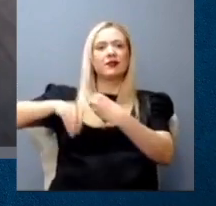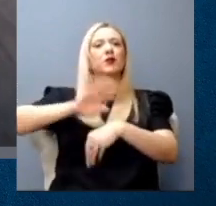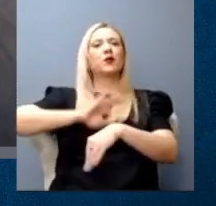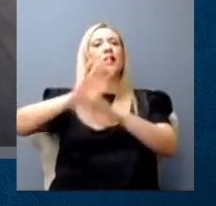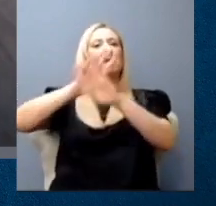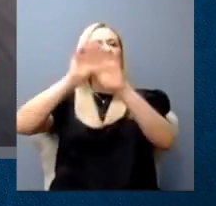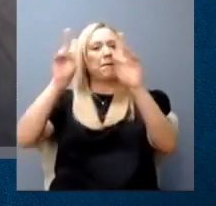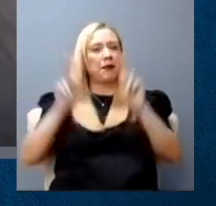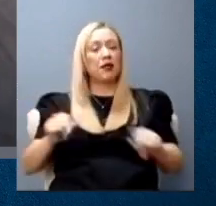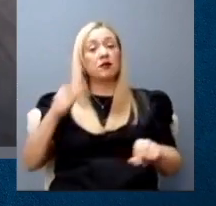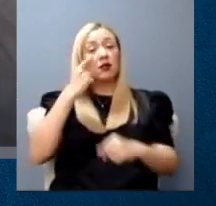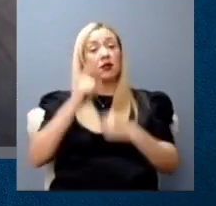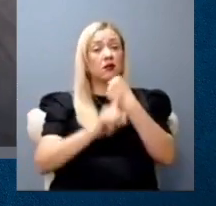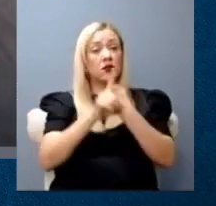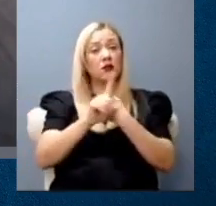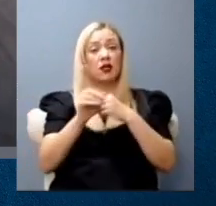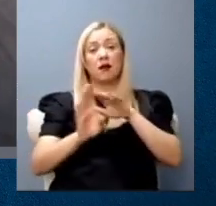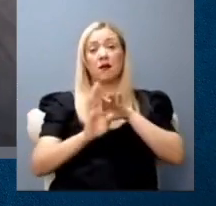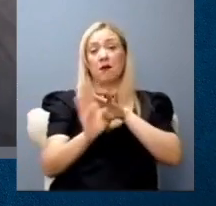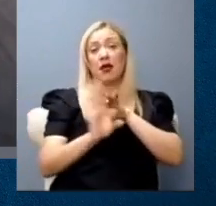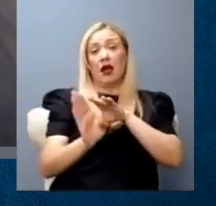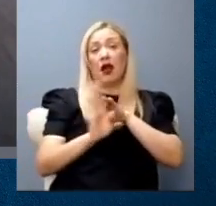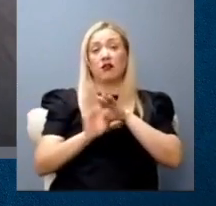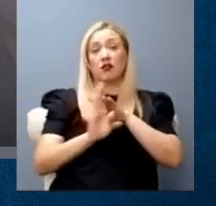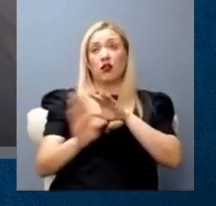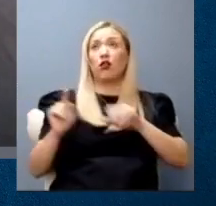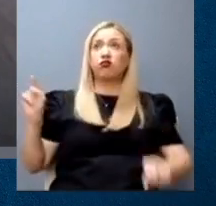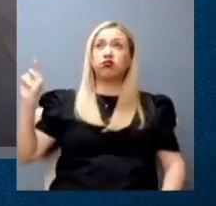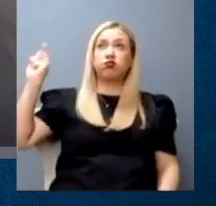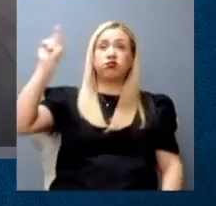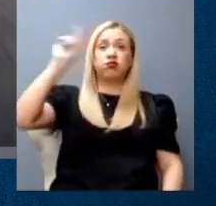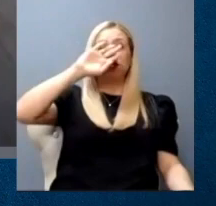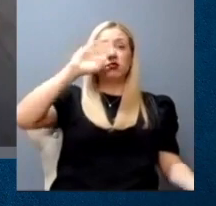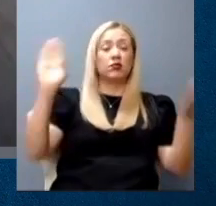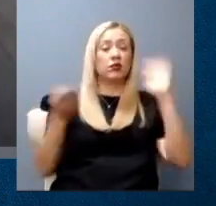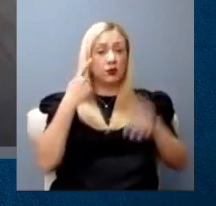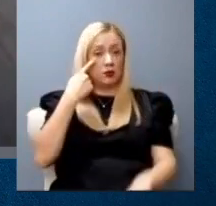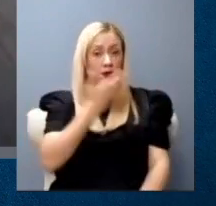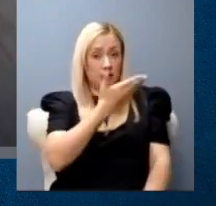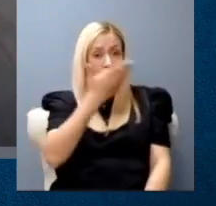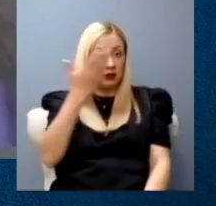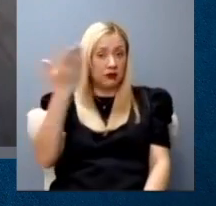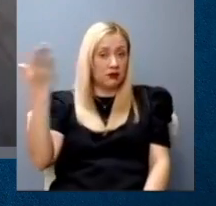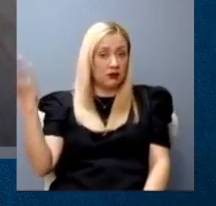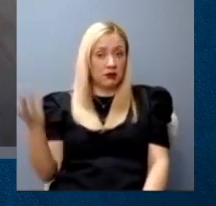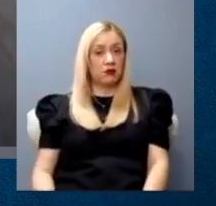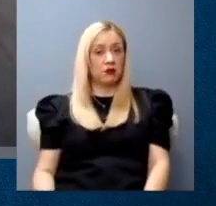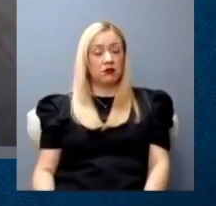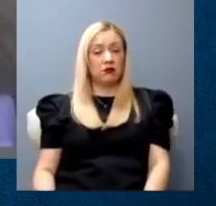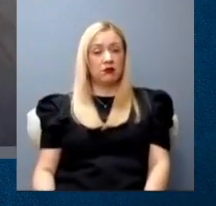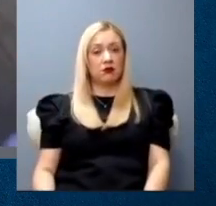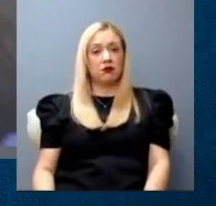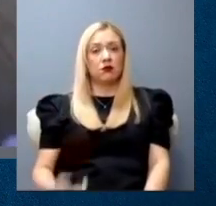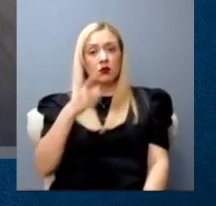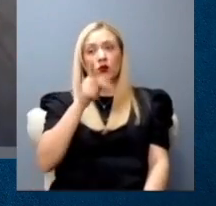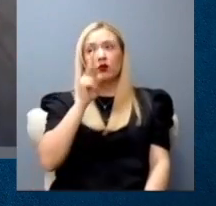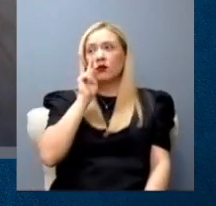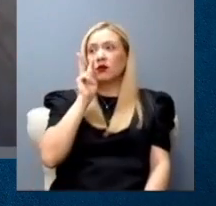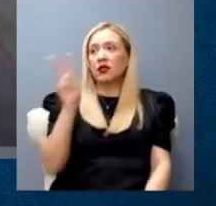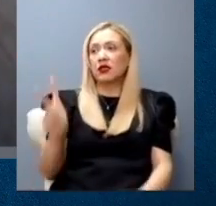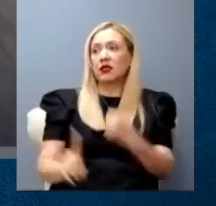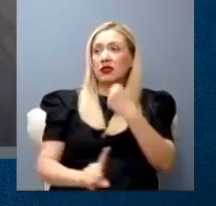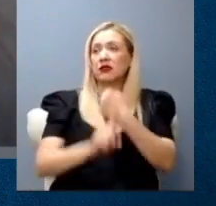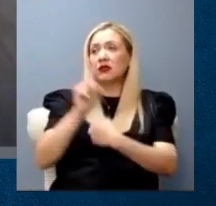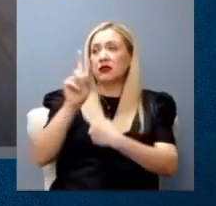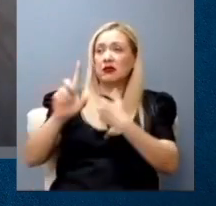en distintos ámbitos del planeta nos lo revelan. O sea, si hay por un lado estas desigualdades tremendas